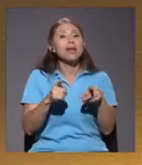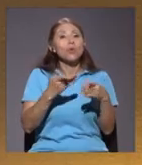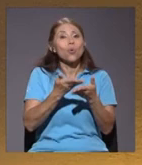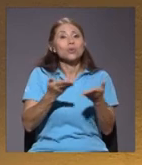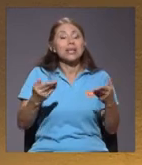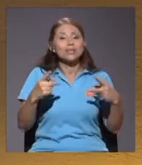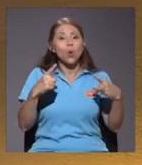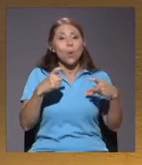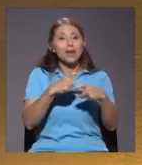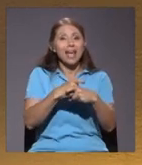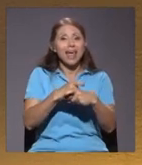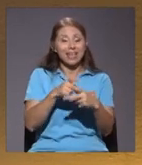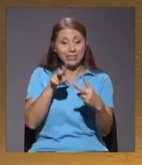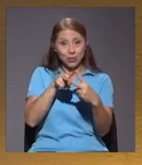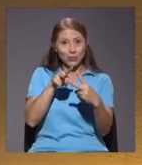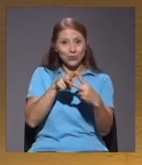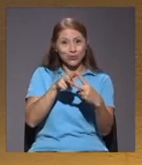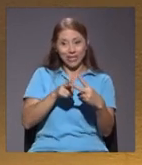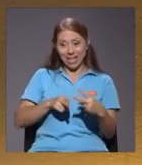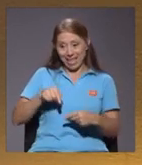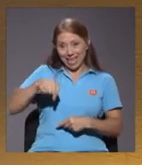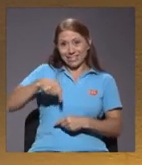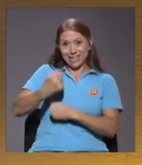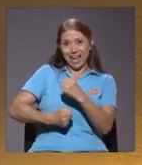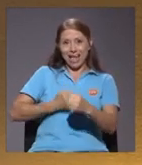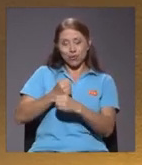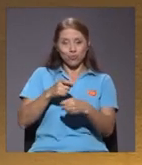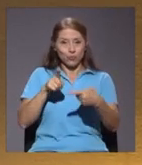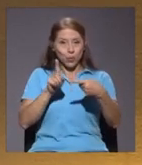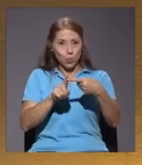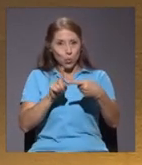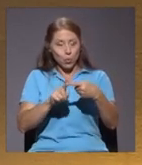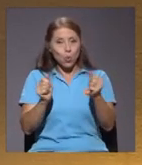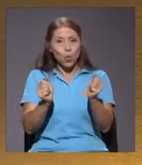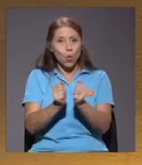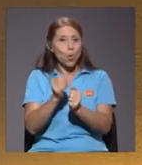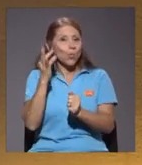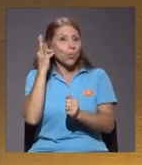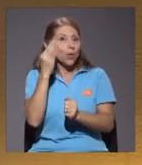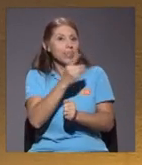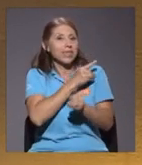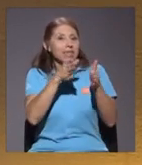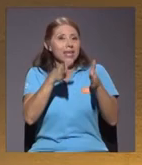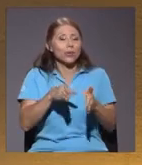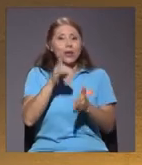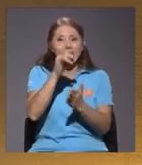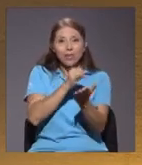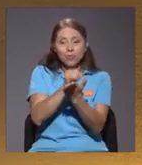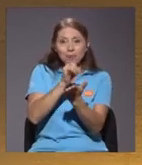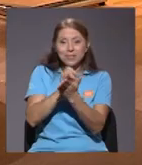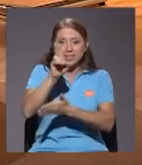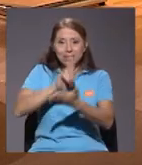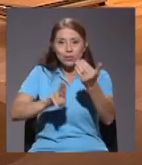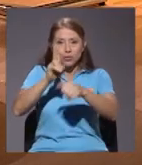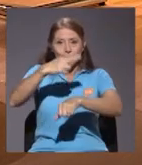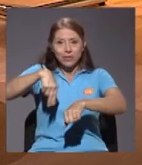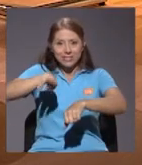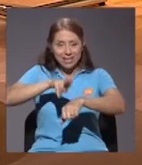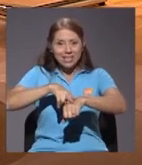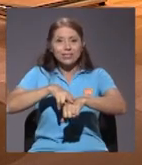el par es este año curiosamente uno fue con la directora de una investigación de la universidad nacional